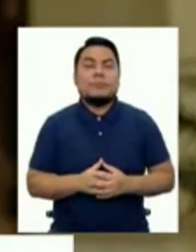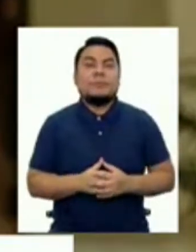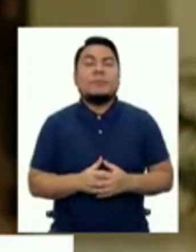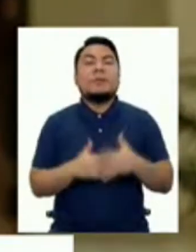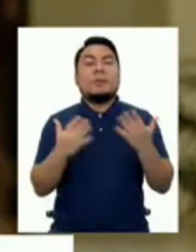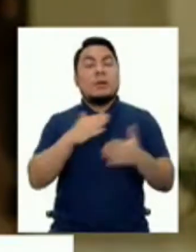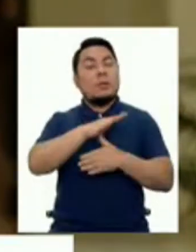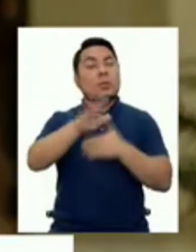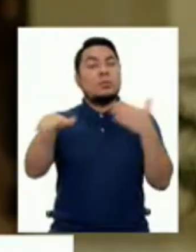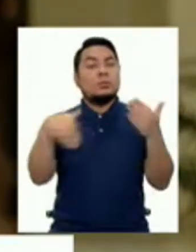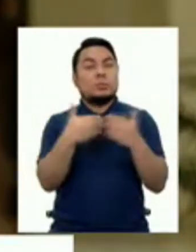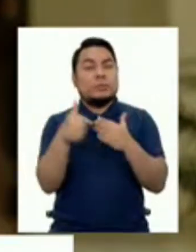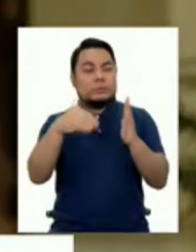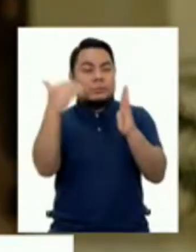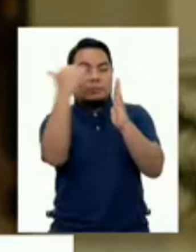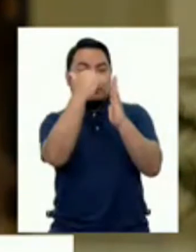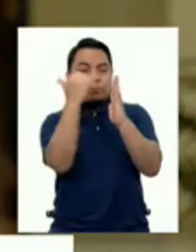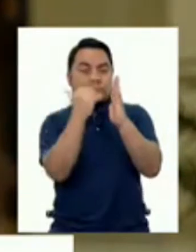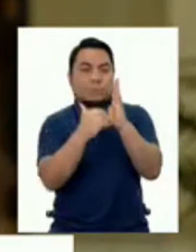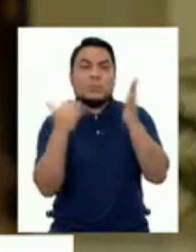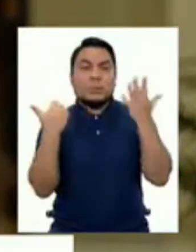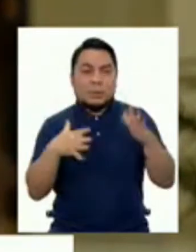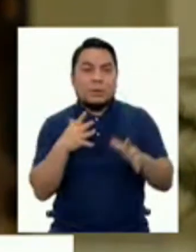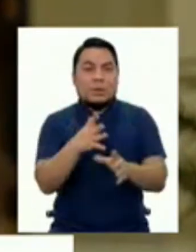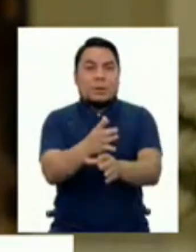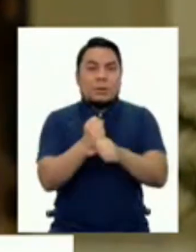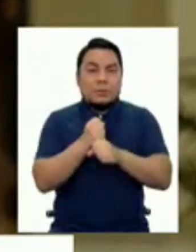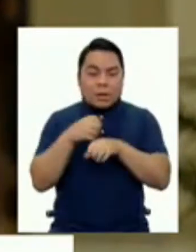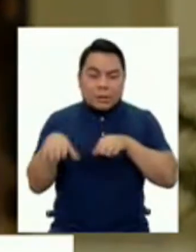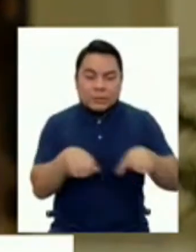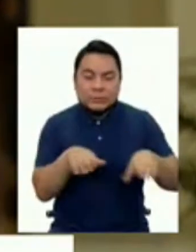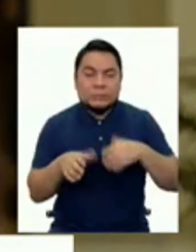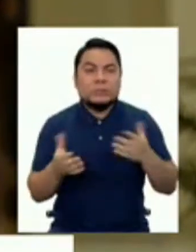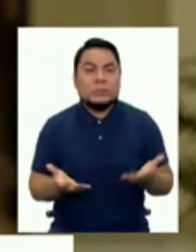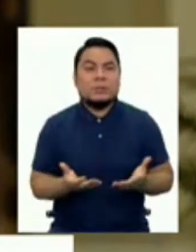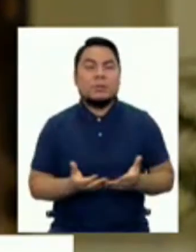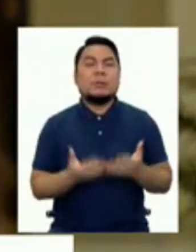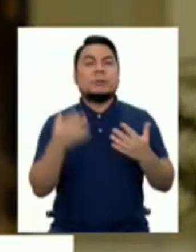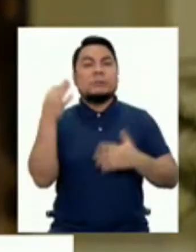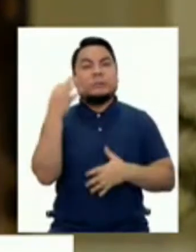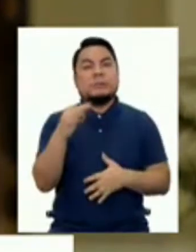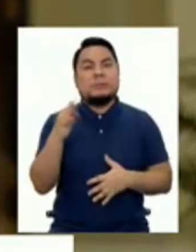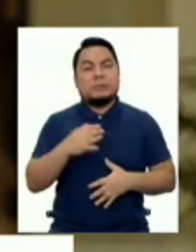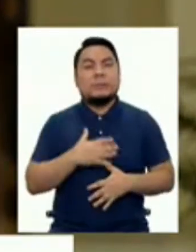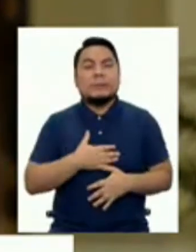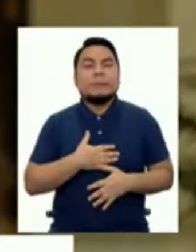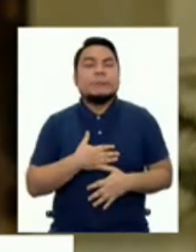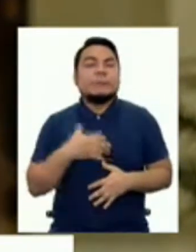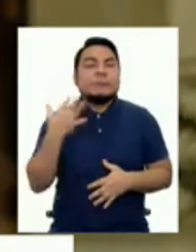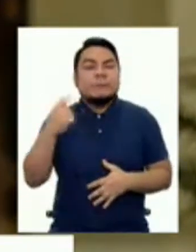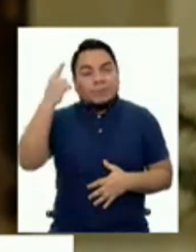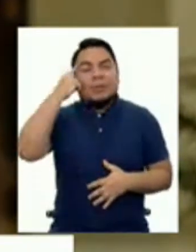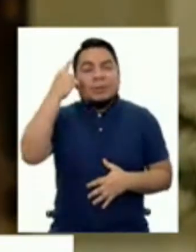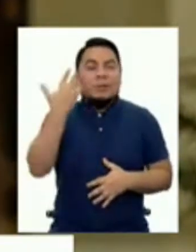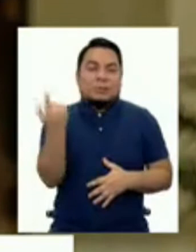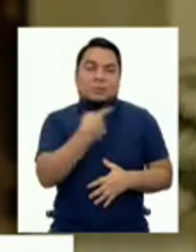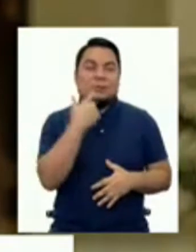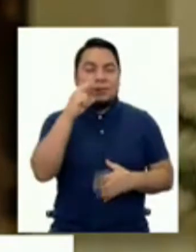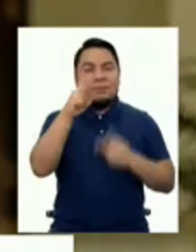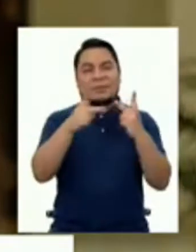todas estas medidas las estamos tomando y realizando siendo perfectamente